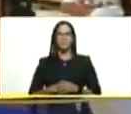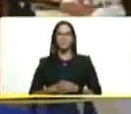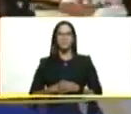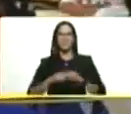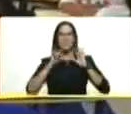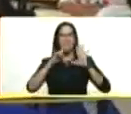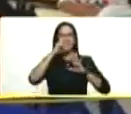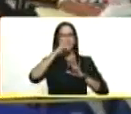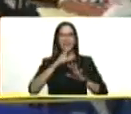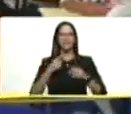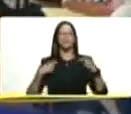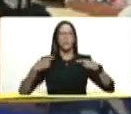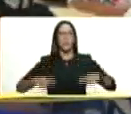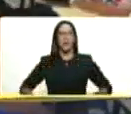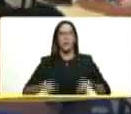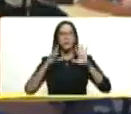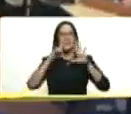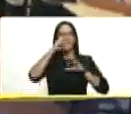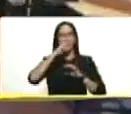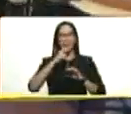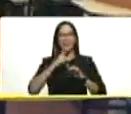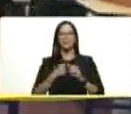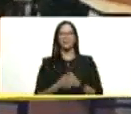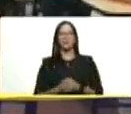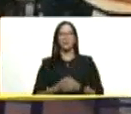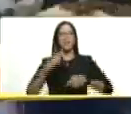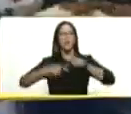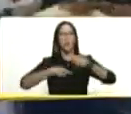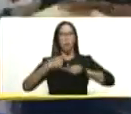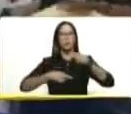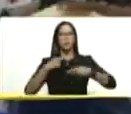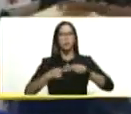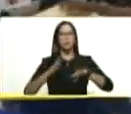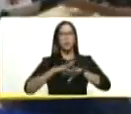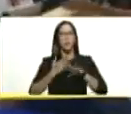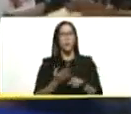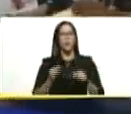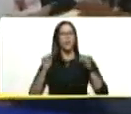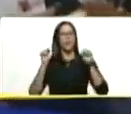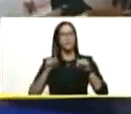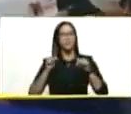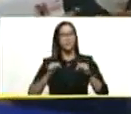7 años de humanismo, 7 años de revolución, porque esos